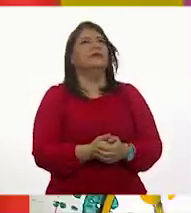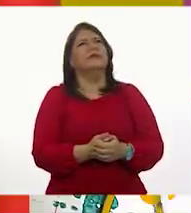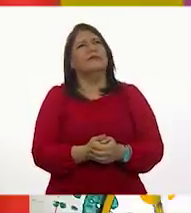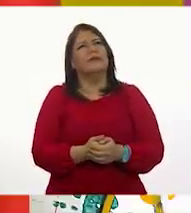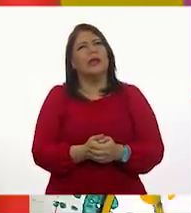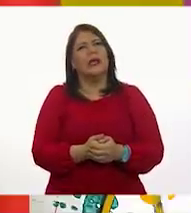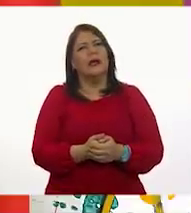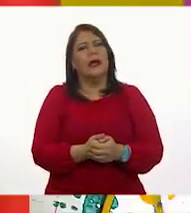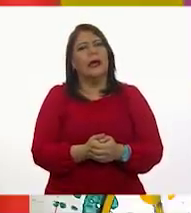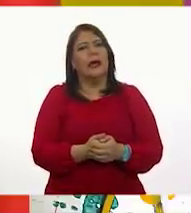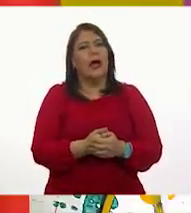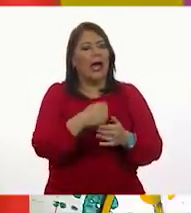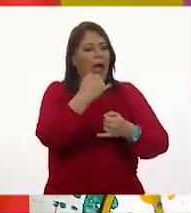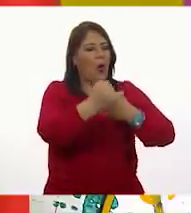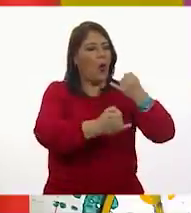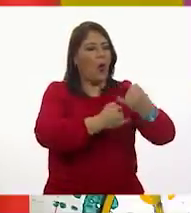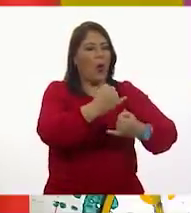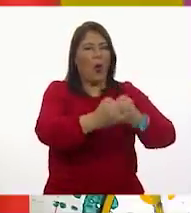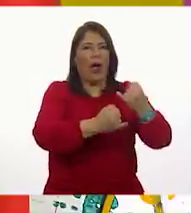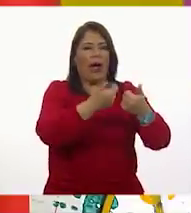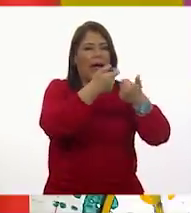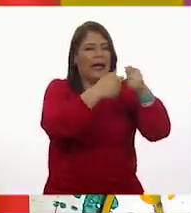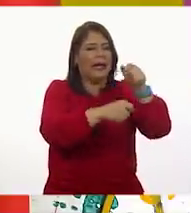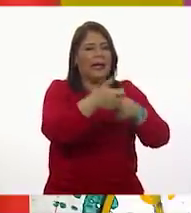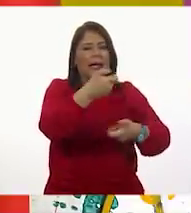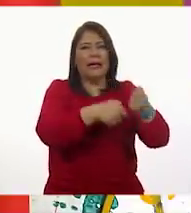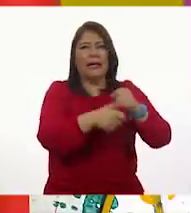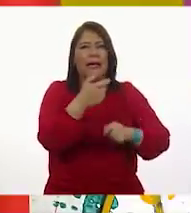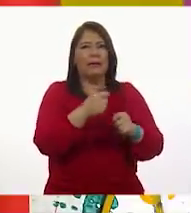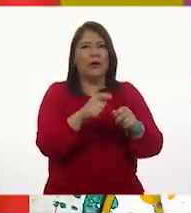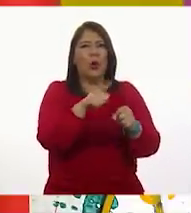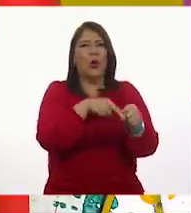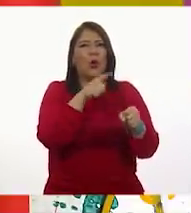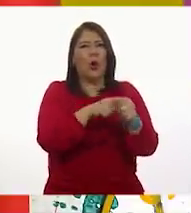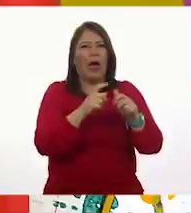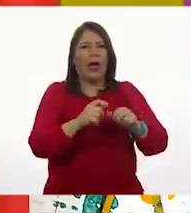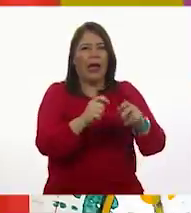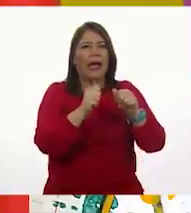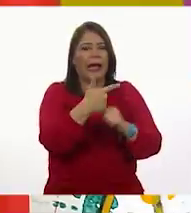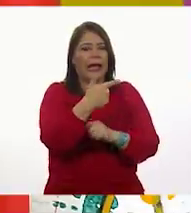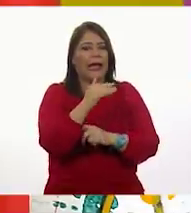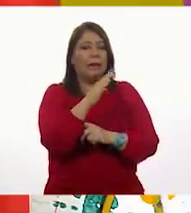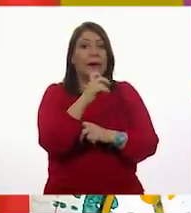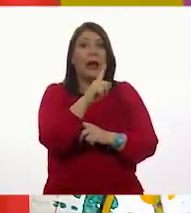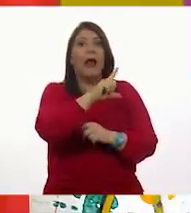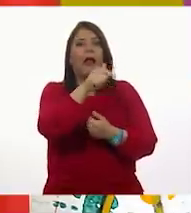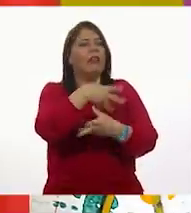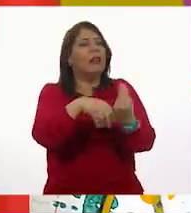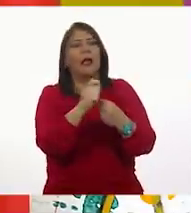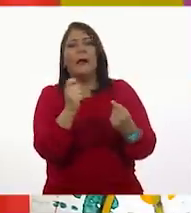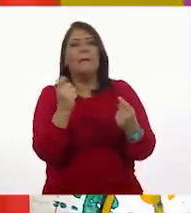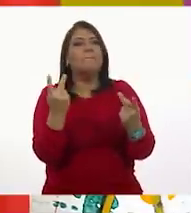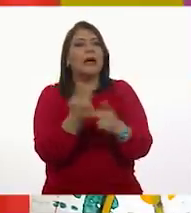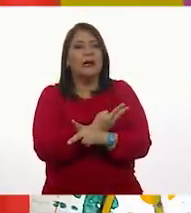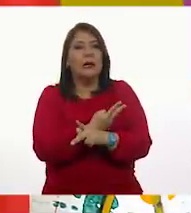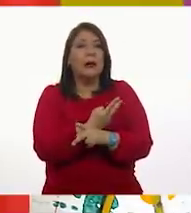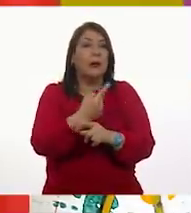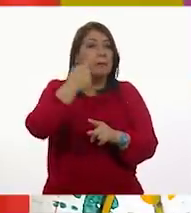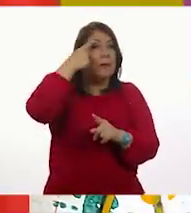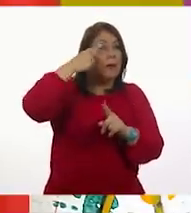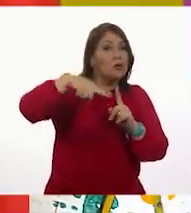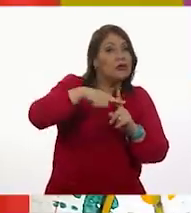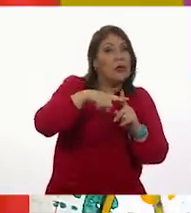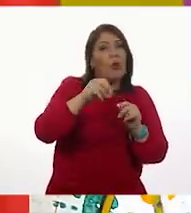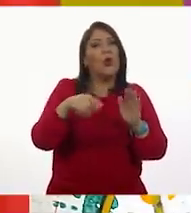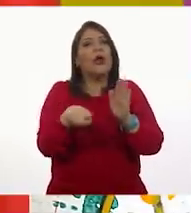de impacto tuvo jugar a trencitas de colores para Gabriel? Ahorita vamos a volver a mostrar, ¿será positivo o